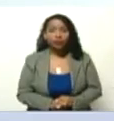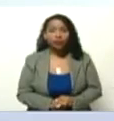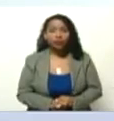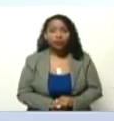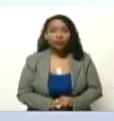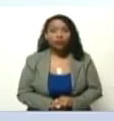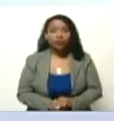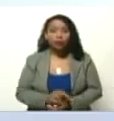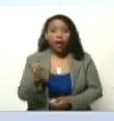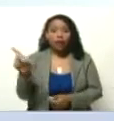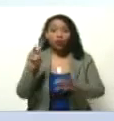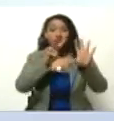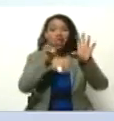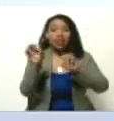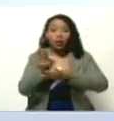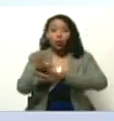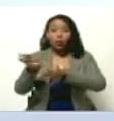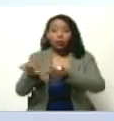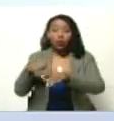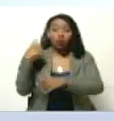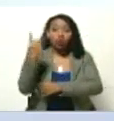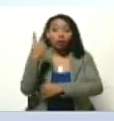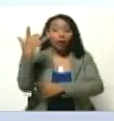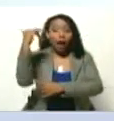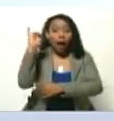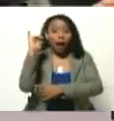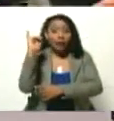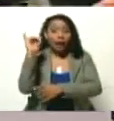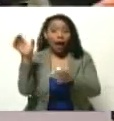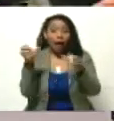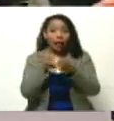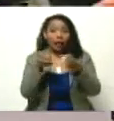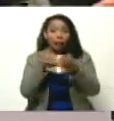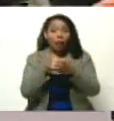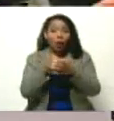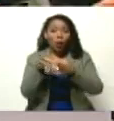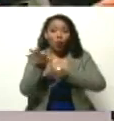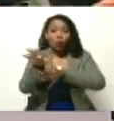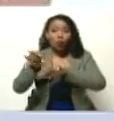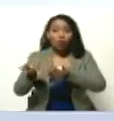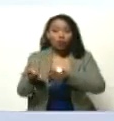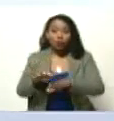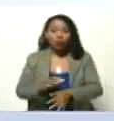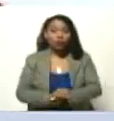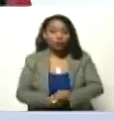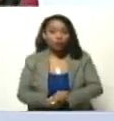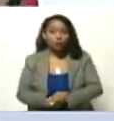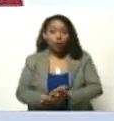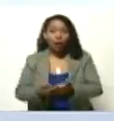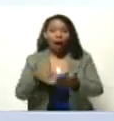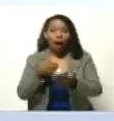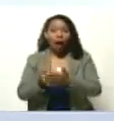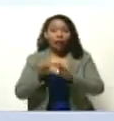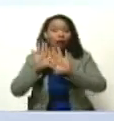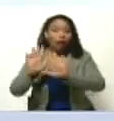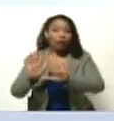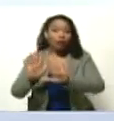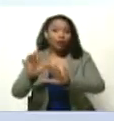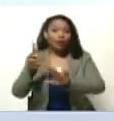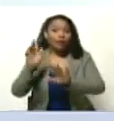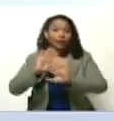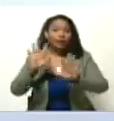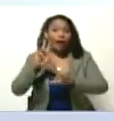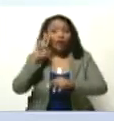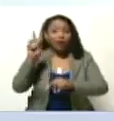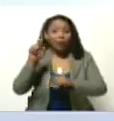Esos 70 municipios solo tendrán equipo municipal. Hasta ahí llegamos. Ya veremos los casos